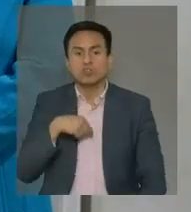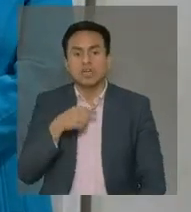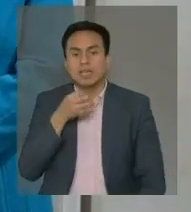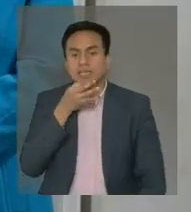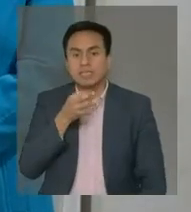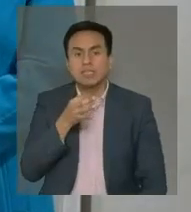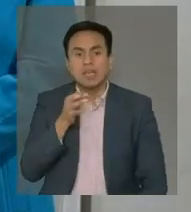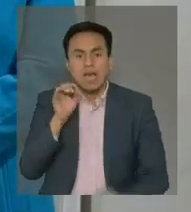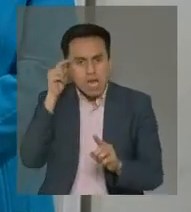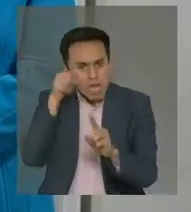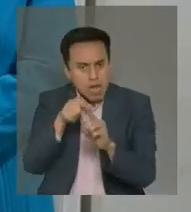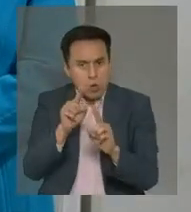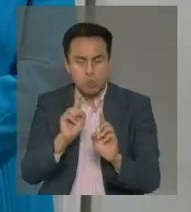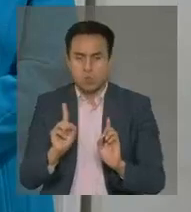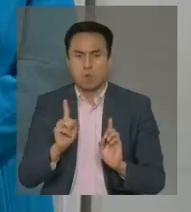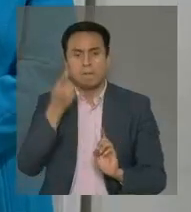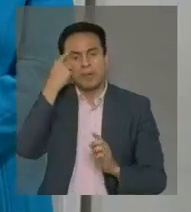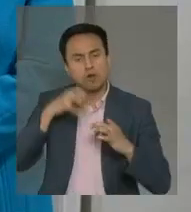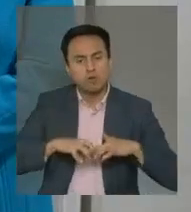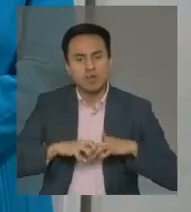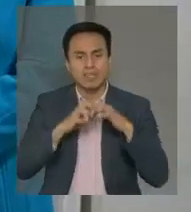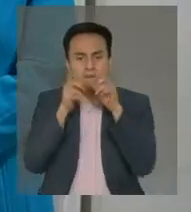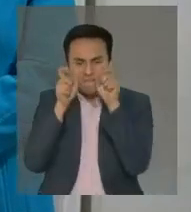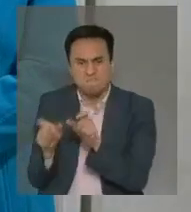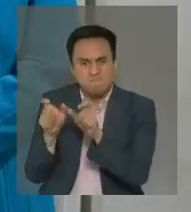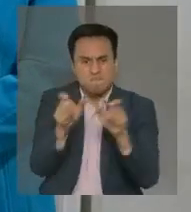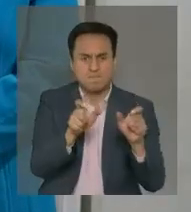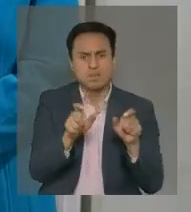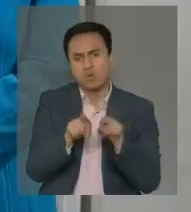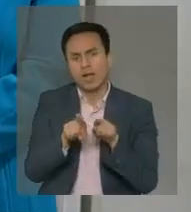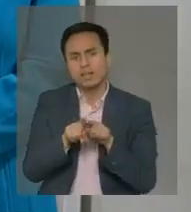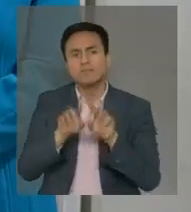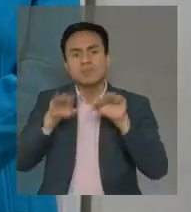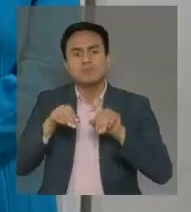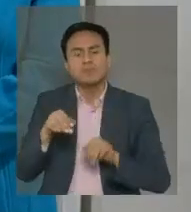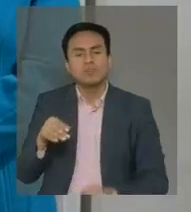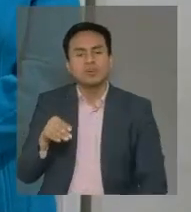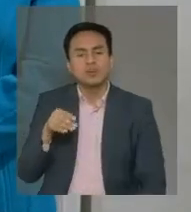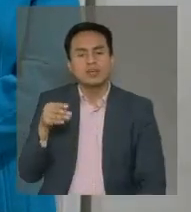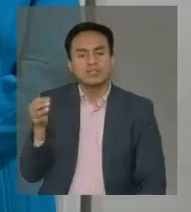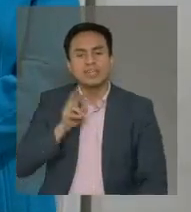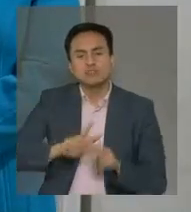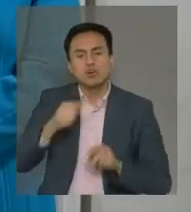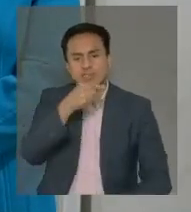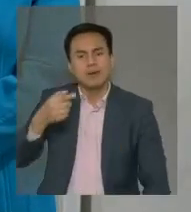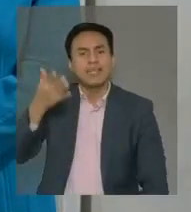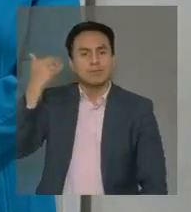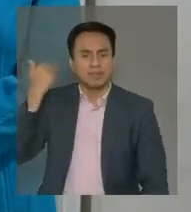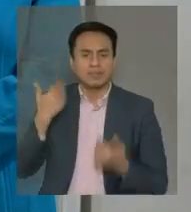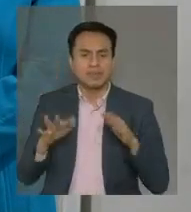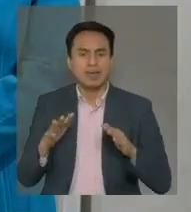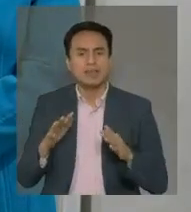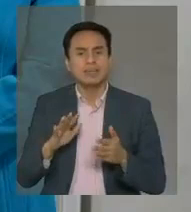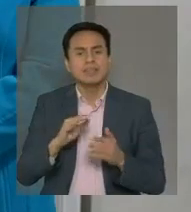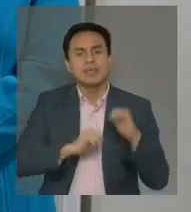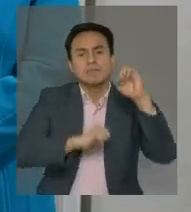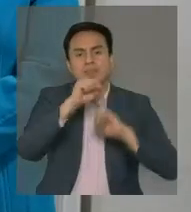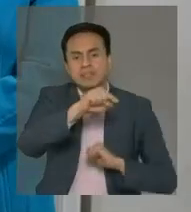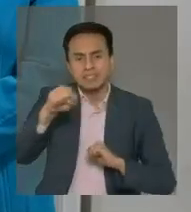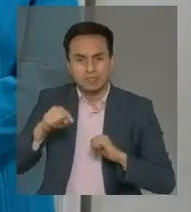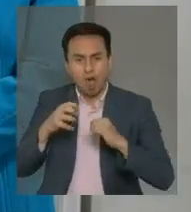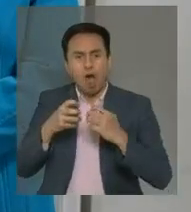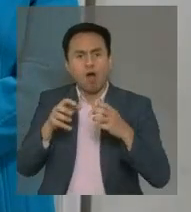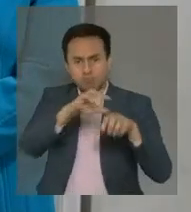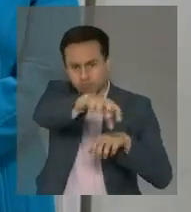respecto alguna en específico pero vamos a fortalecer la fiscalización tal como ya lo contaba se hizo durante la semana pasada con el resto de las empresas del polo industrial